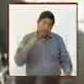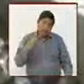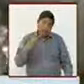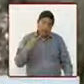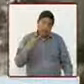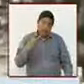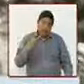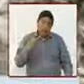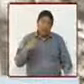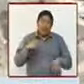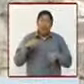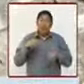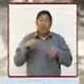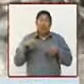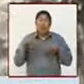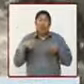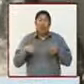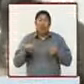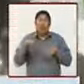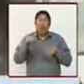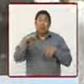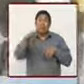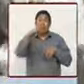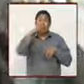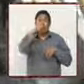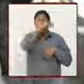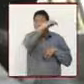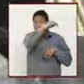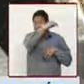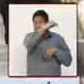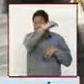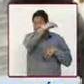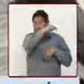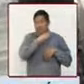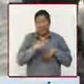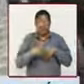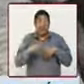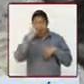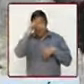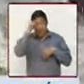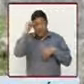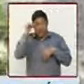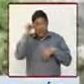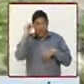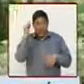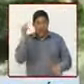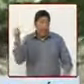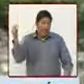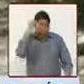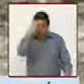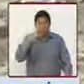las denominadas mil gradas que llegan a La Ceja de la ciudad de El Alto.